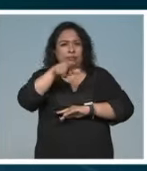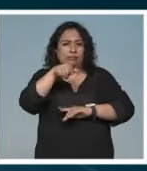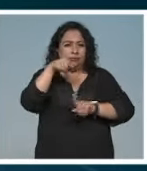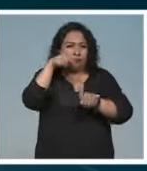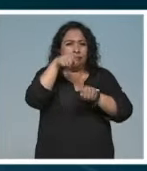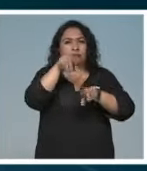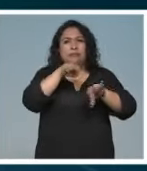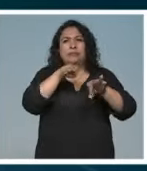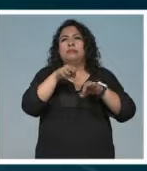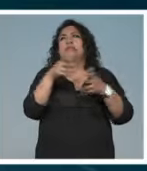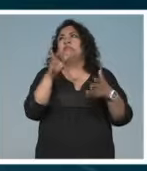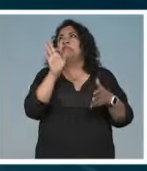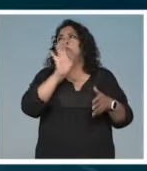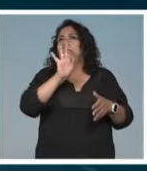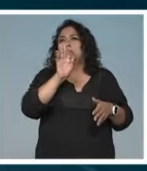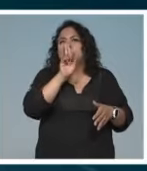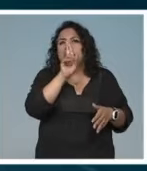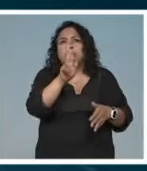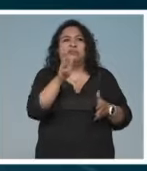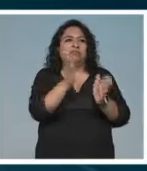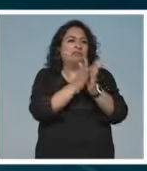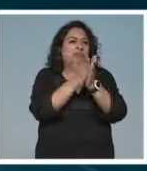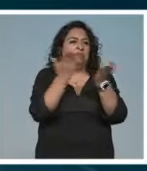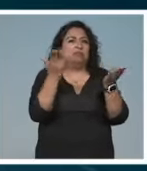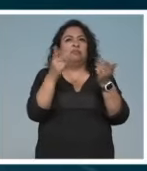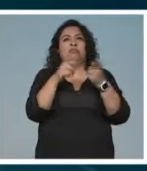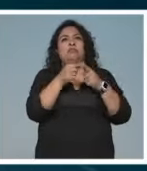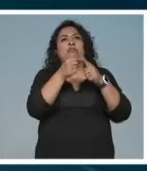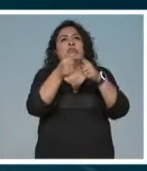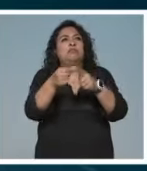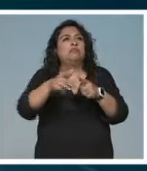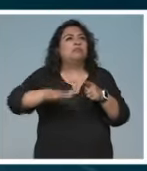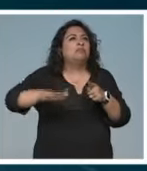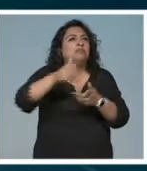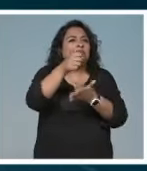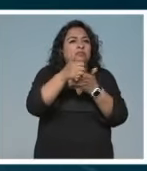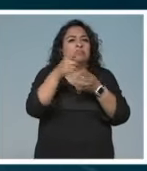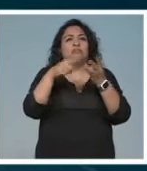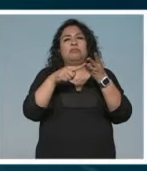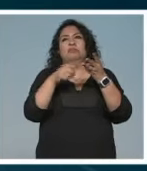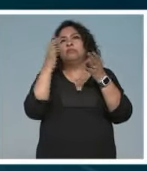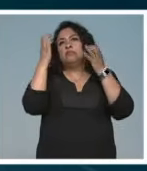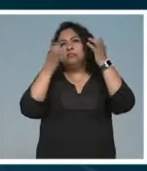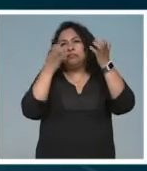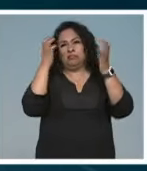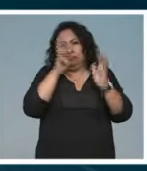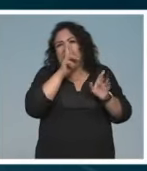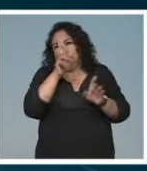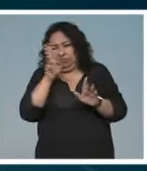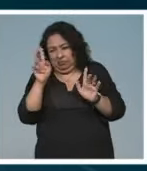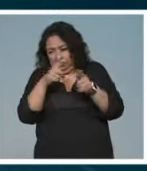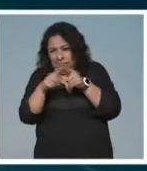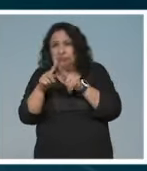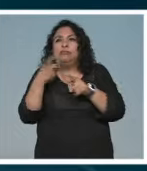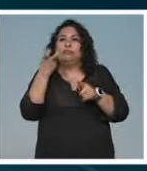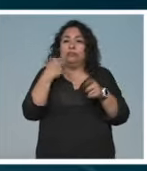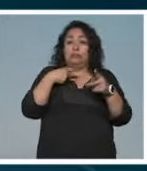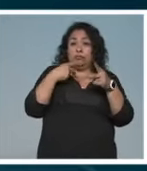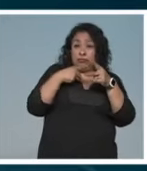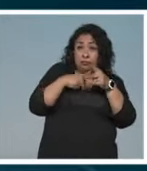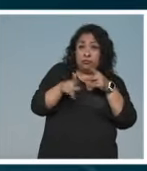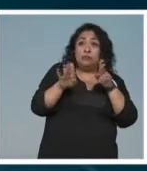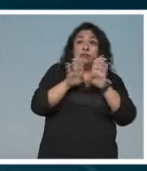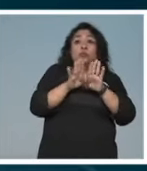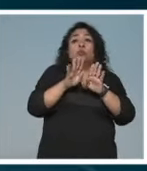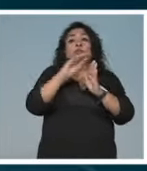Que igual pueden resultar en una publicación, en un recorrido en la ciudad, en una exposición, ¿no? Y así hemos empezado